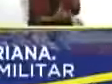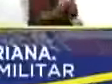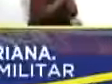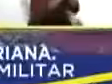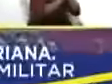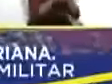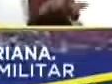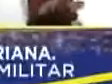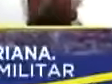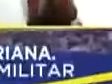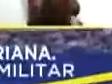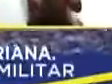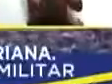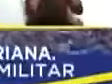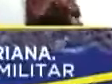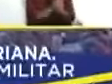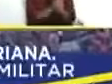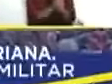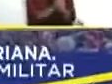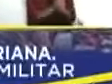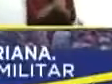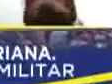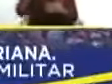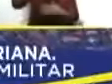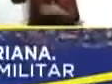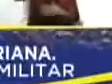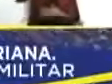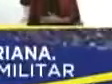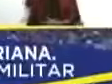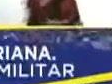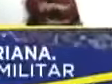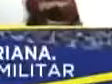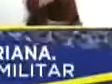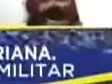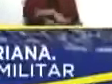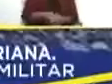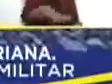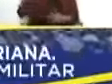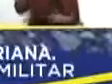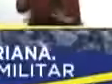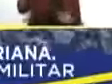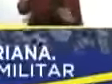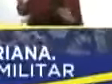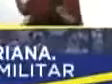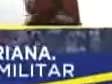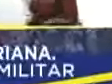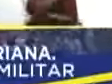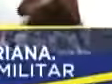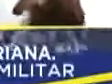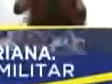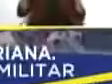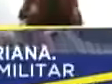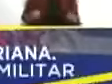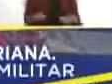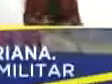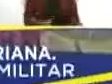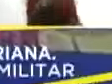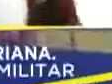Esa era la consigna nuestra: el socialismo se conquista